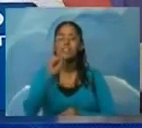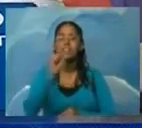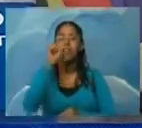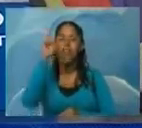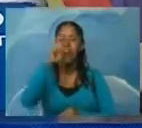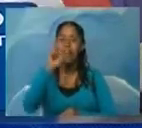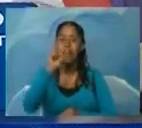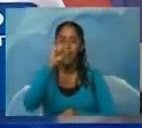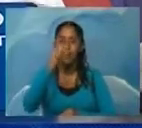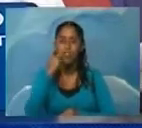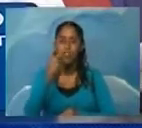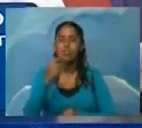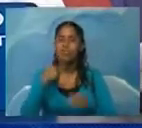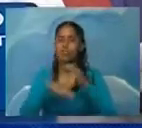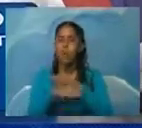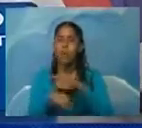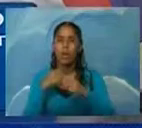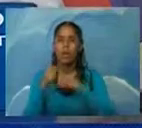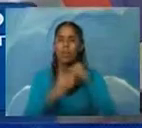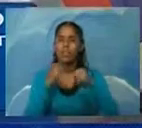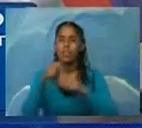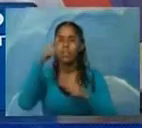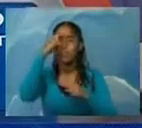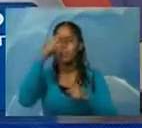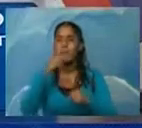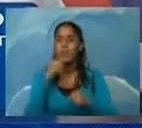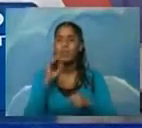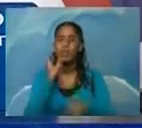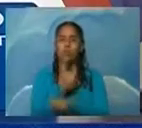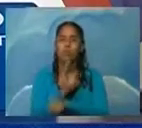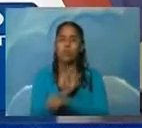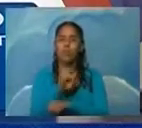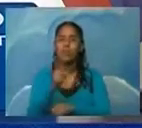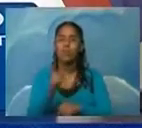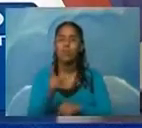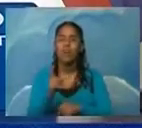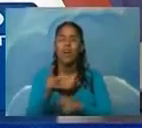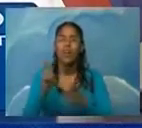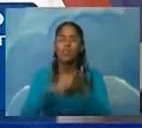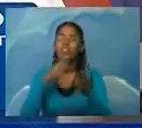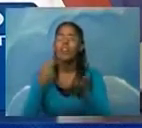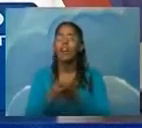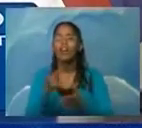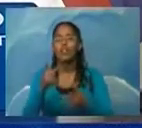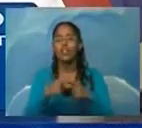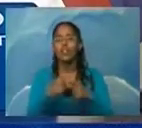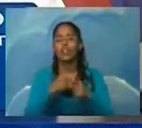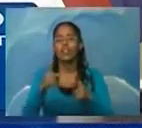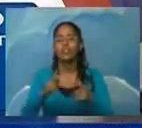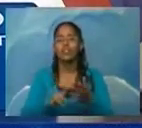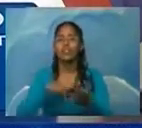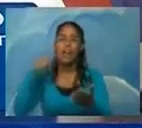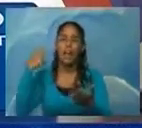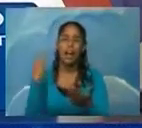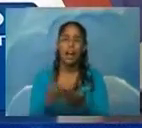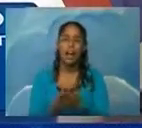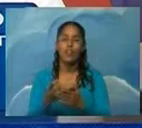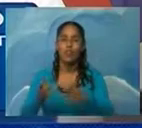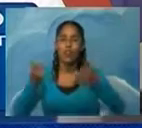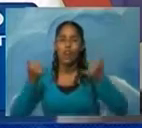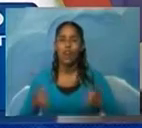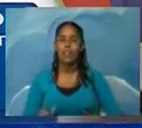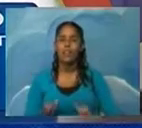Y arranco yo a correr y me dice, papaíto, cuidado, se cae. ¡Pum! Se resbaló ella y se cayó.